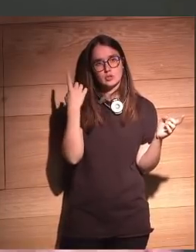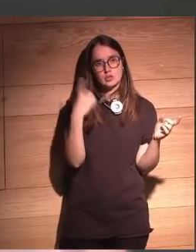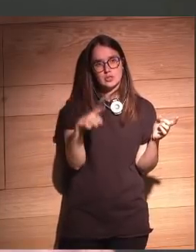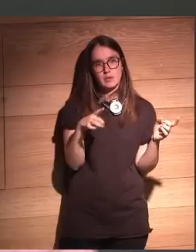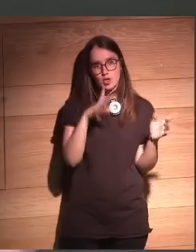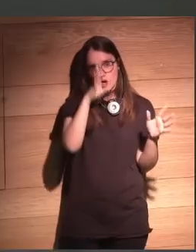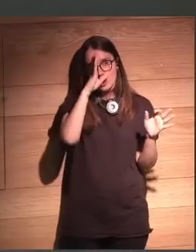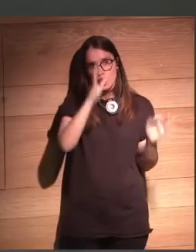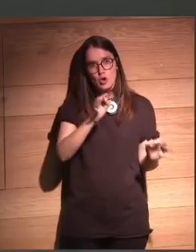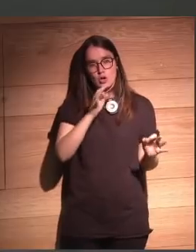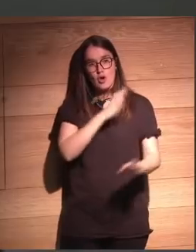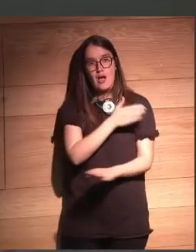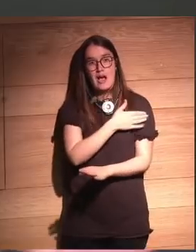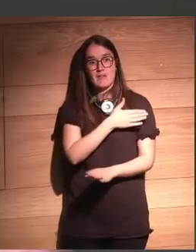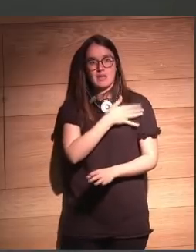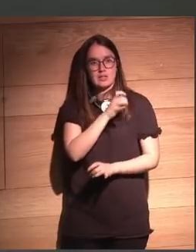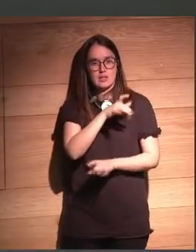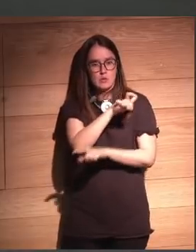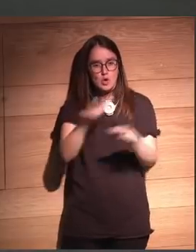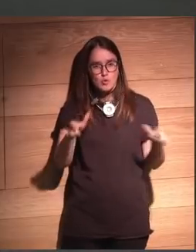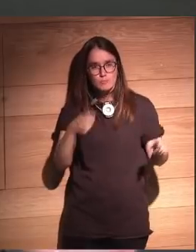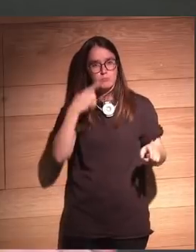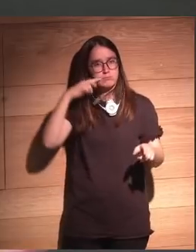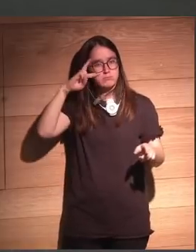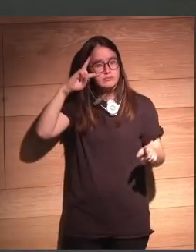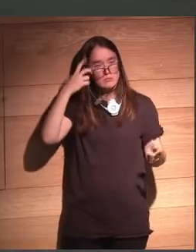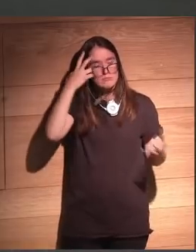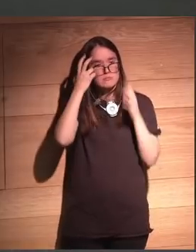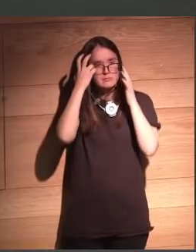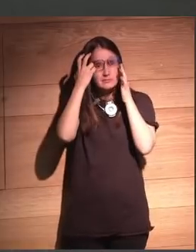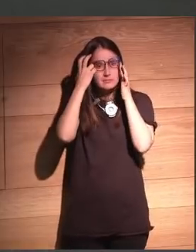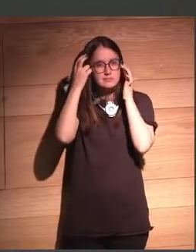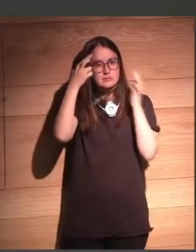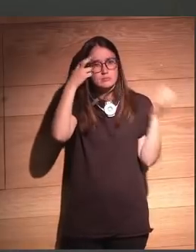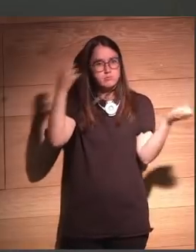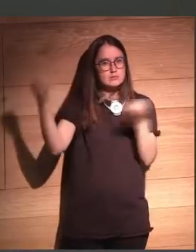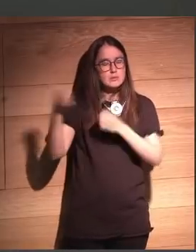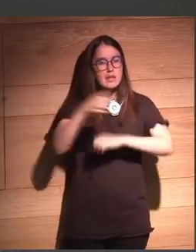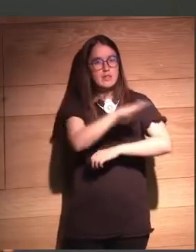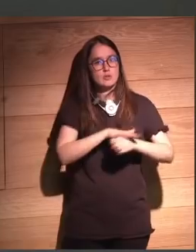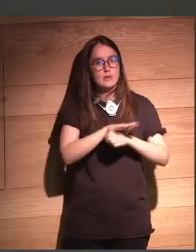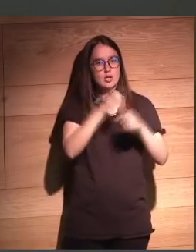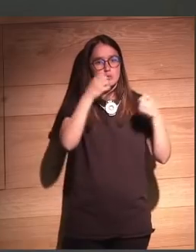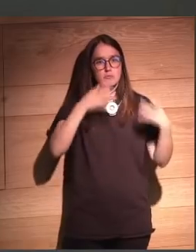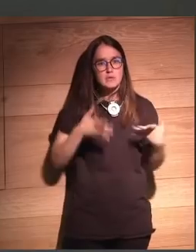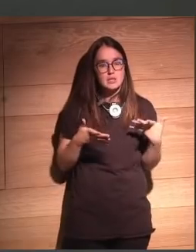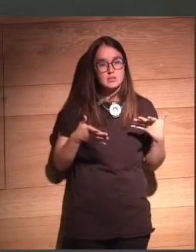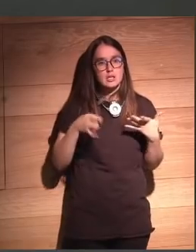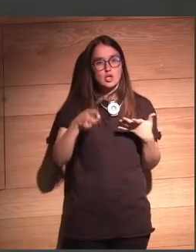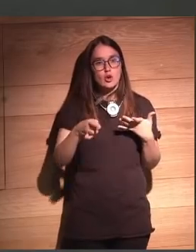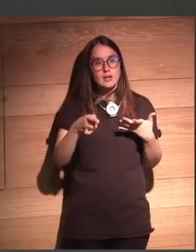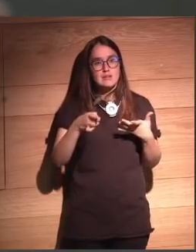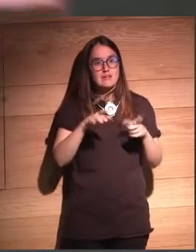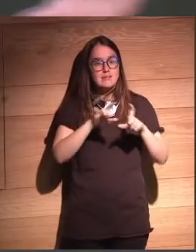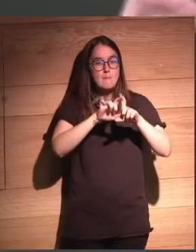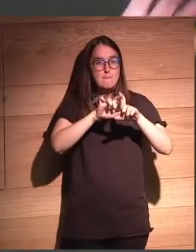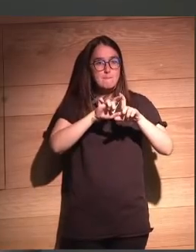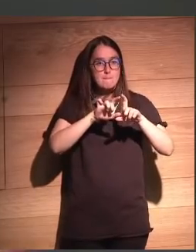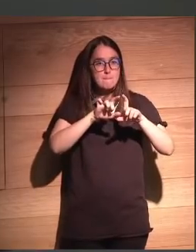por supuesto avalados por los urbanistas y por la gente que hace bien los barrios y que hace buenas las ciudades y no esas